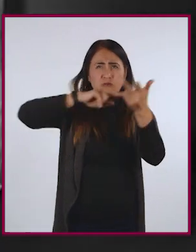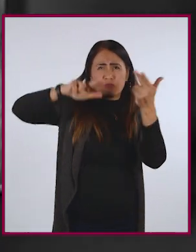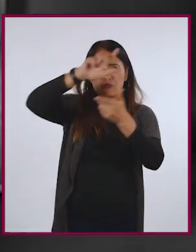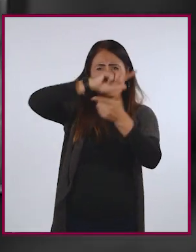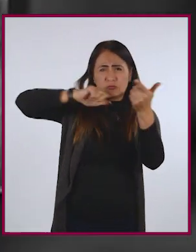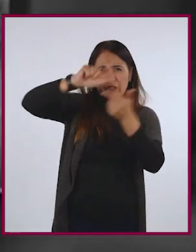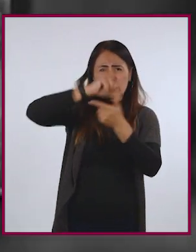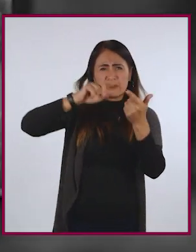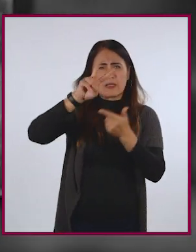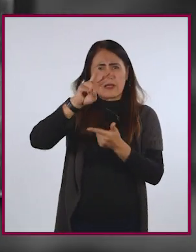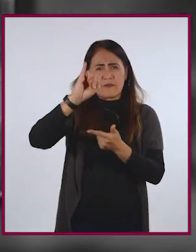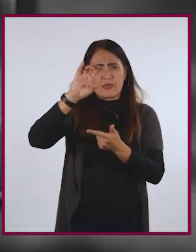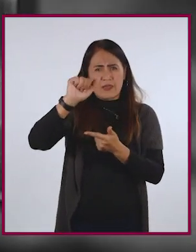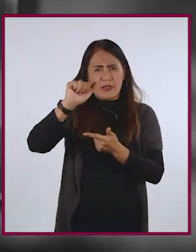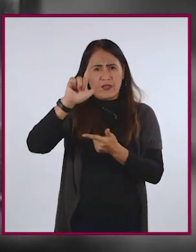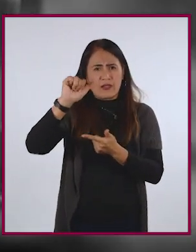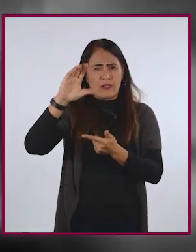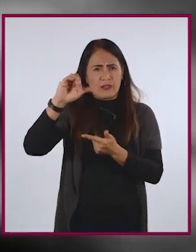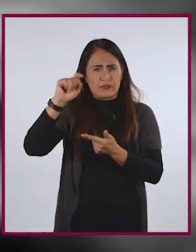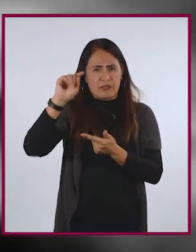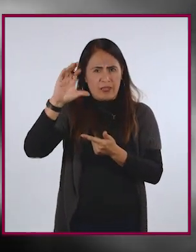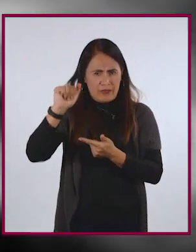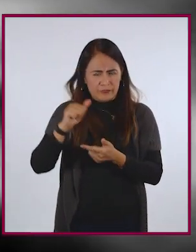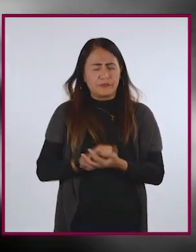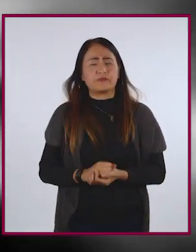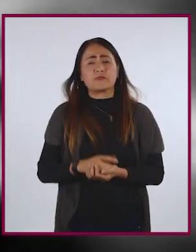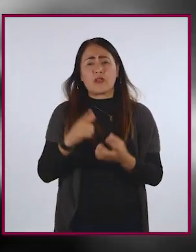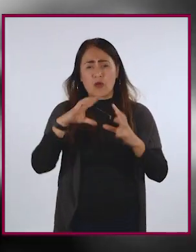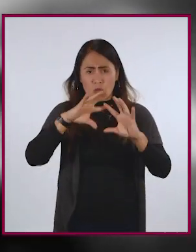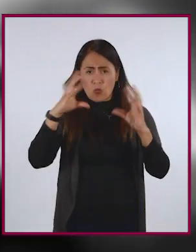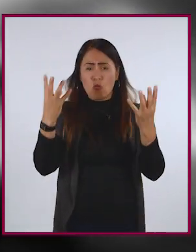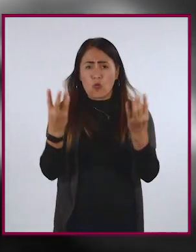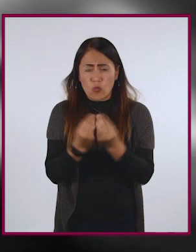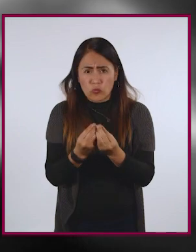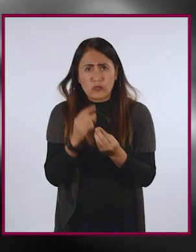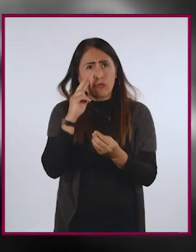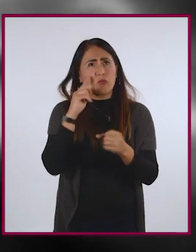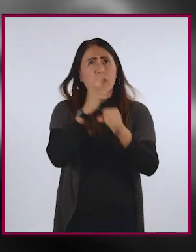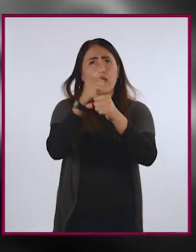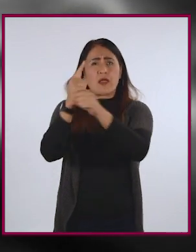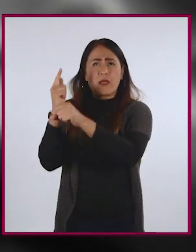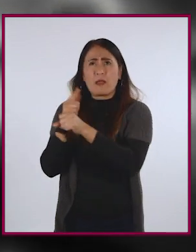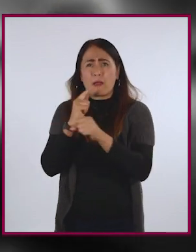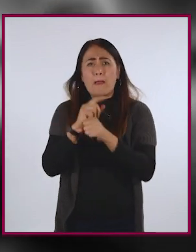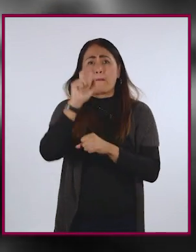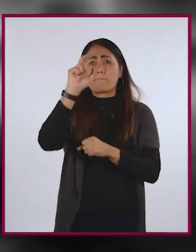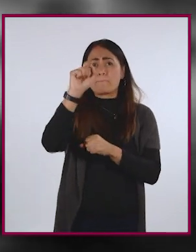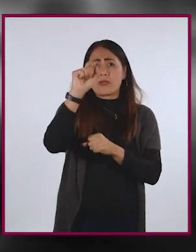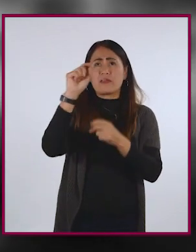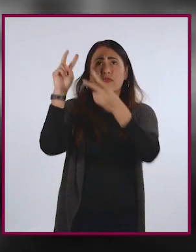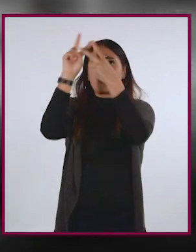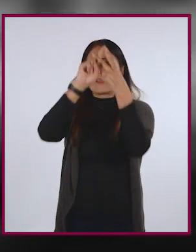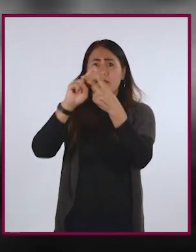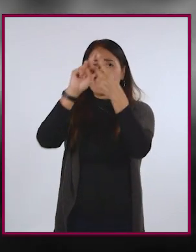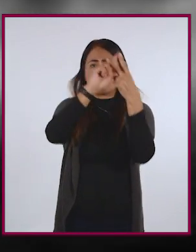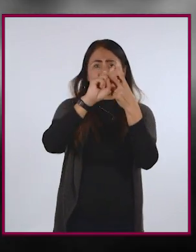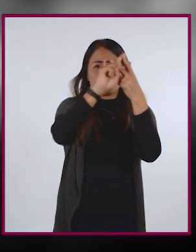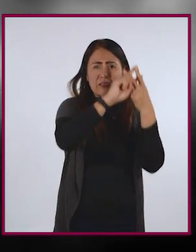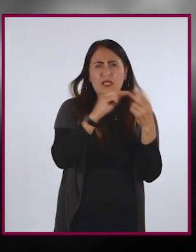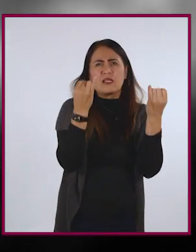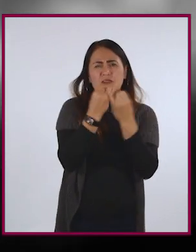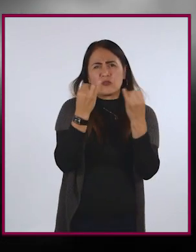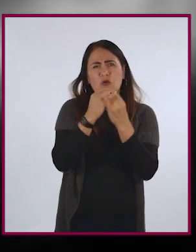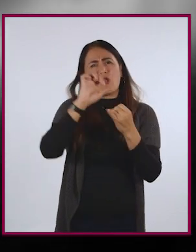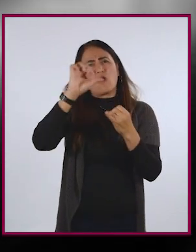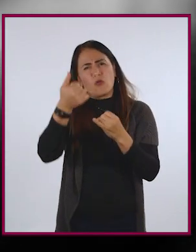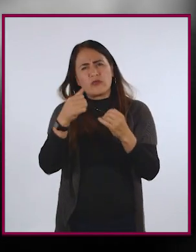Vía Láctea. Erro compartió con Shapley el descubrimiento de 20 estrellas variables, además de otros estudios